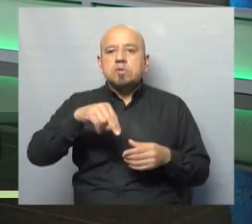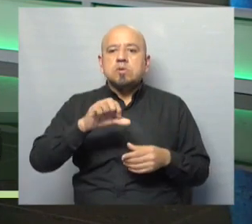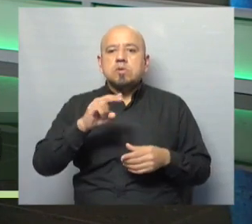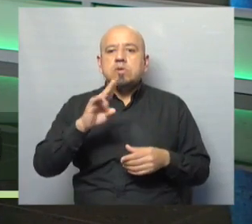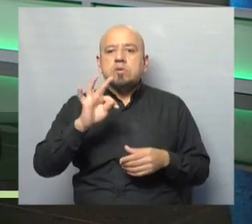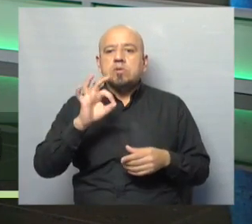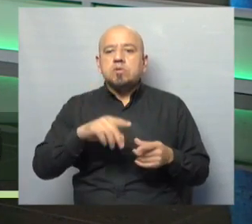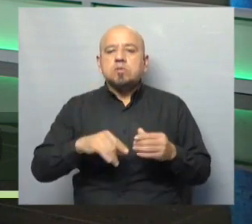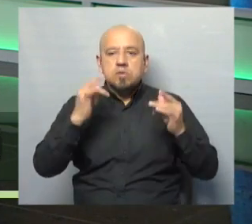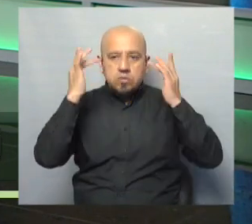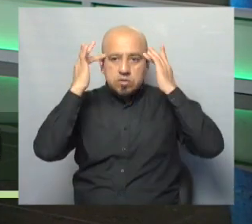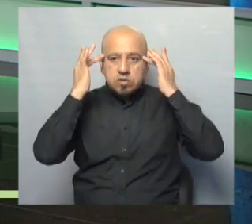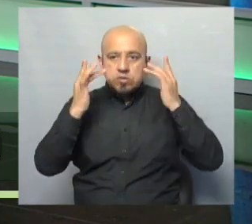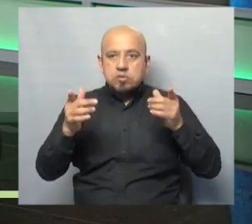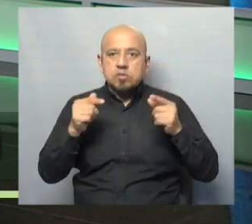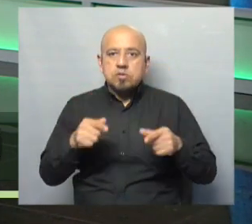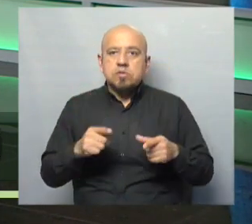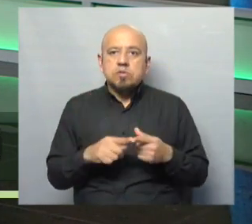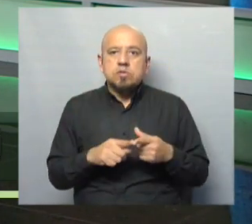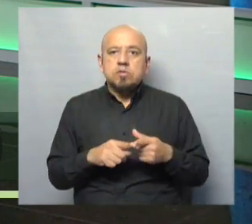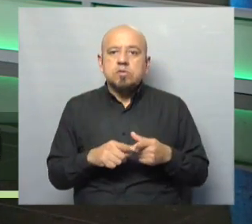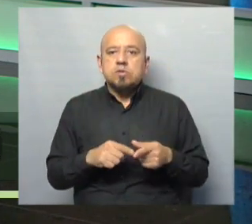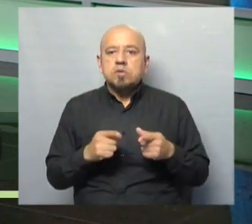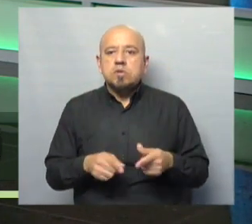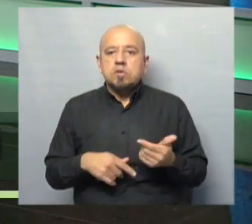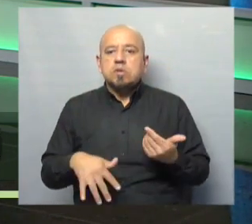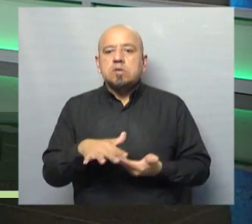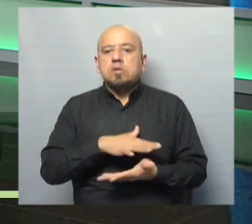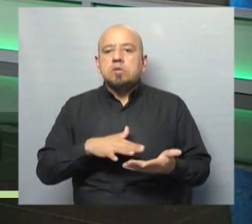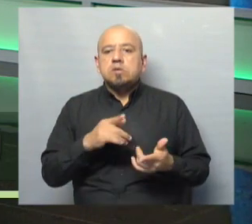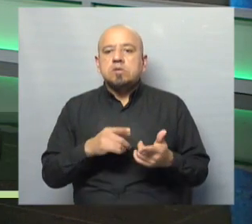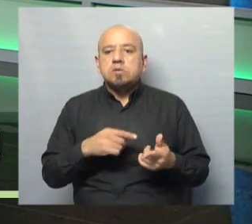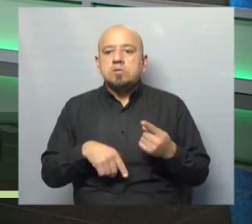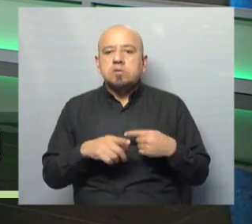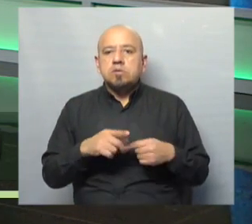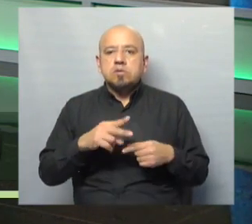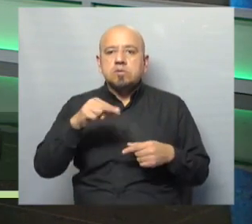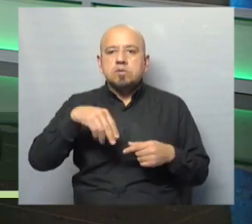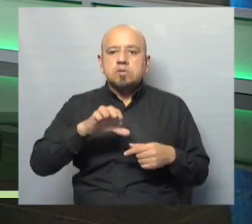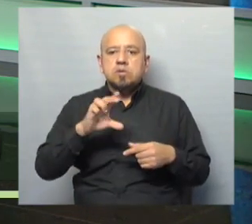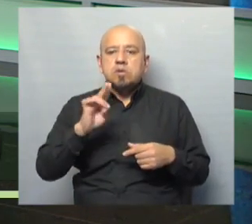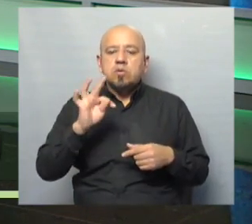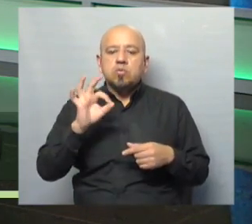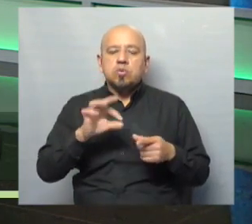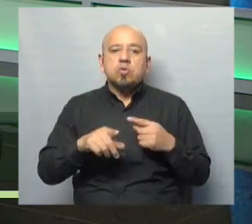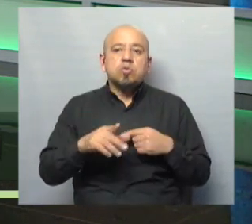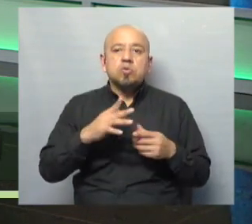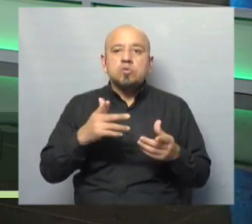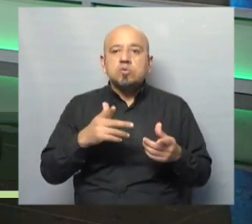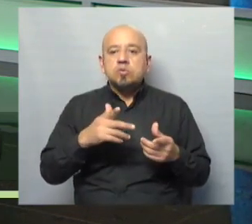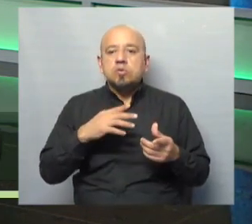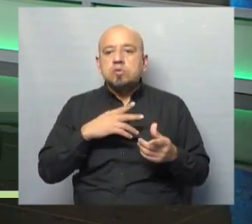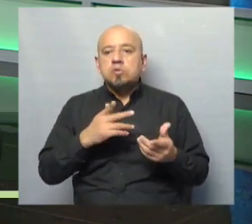otro es el de la educación esta situación digamos de neutro en términos de opinión pública saldos positivos